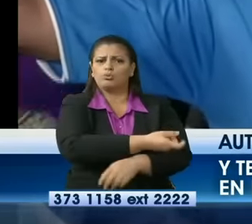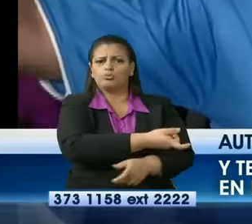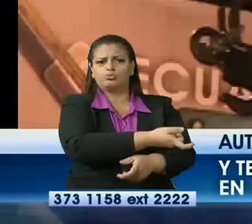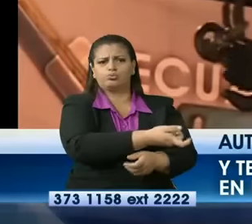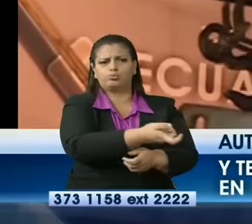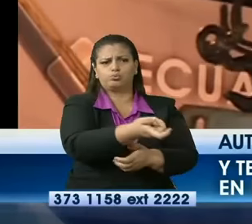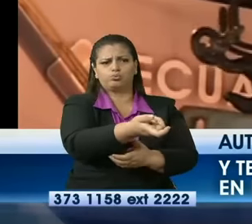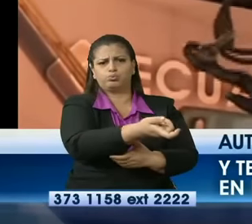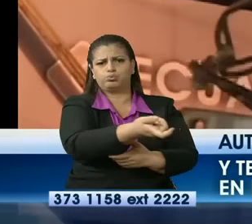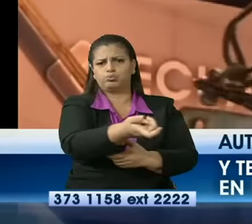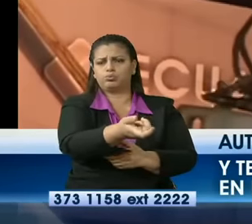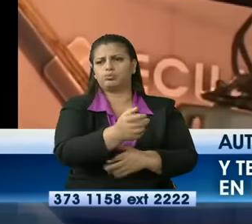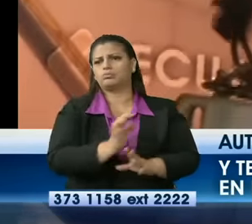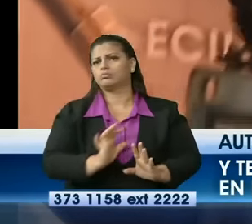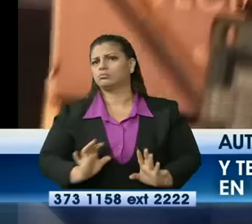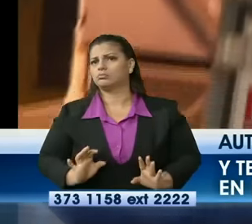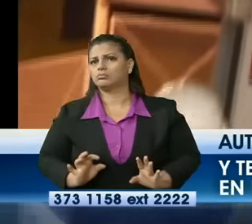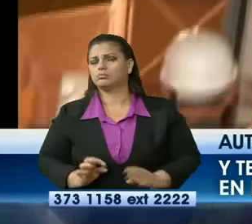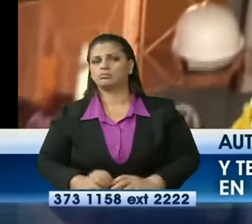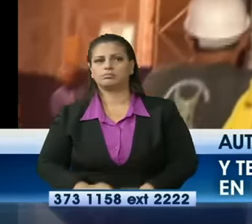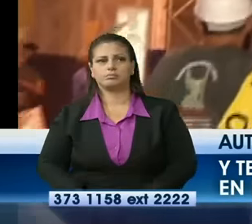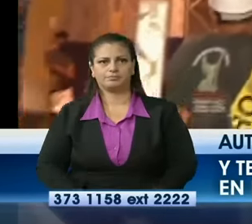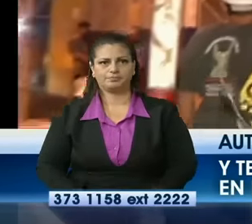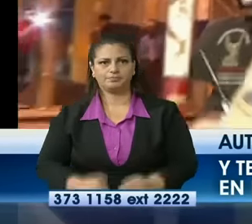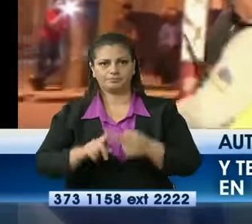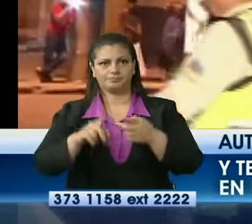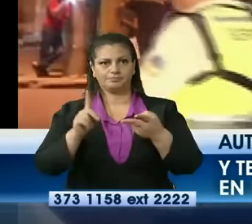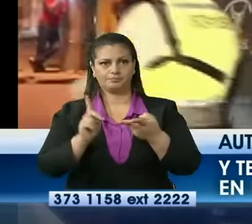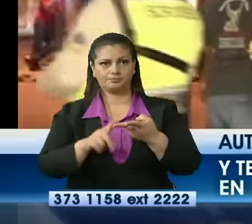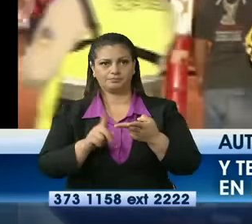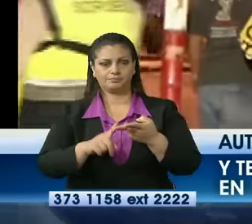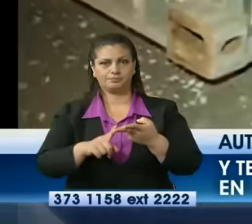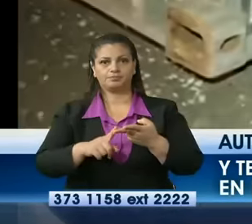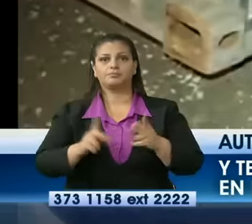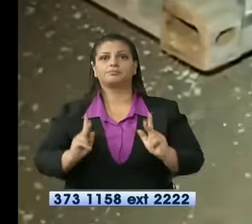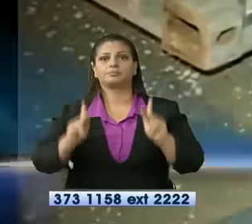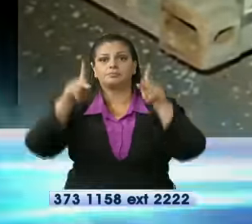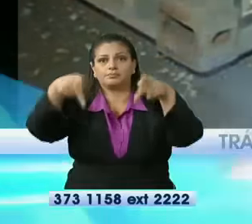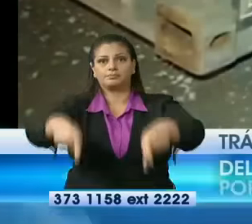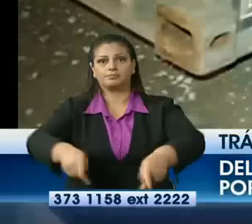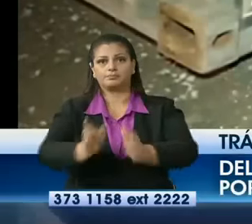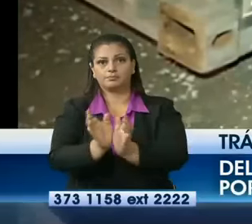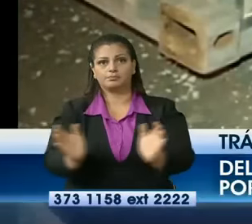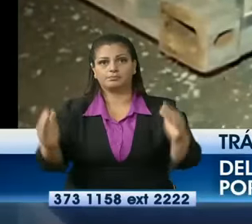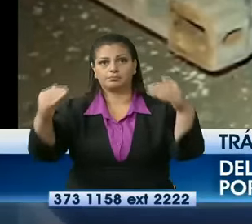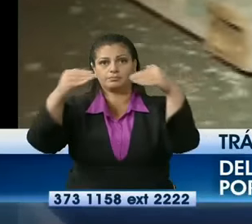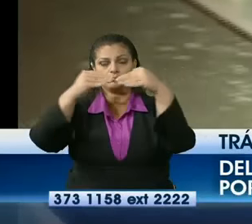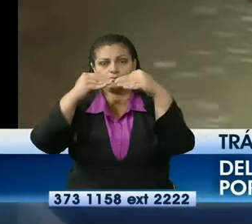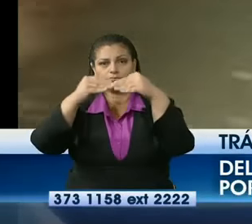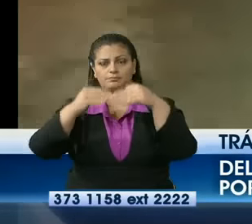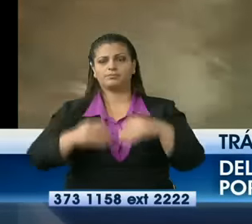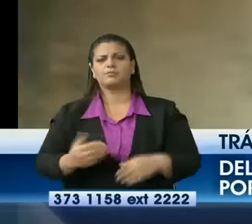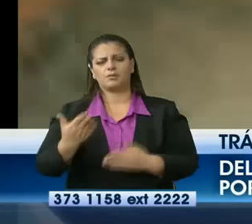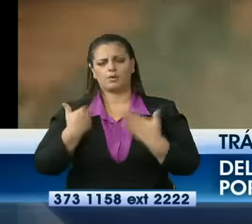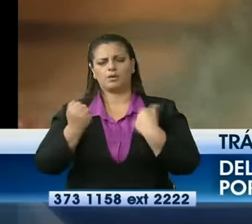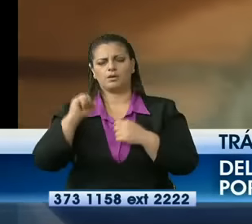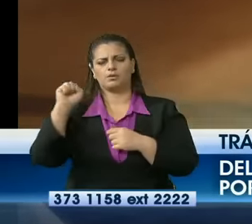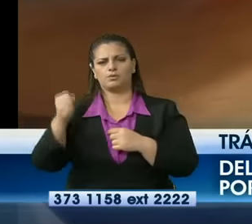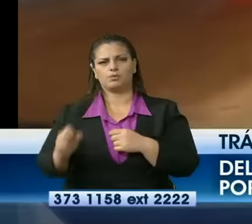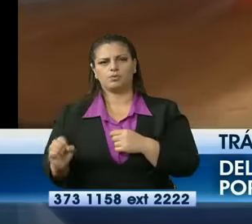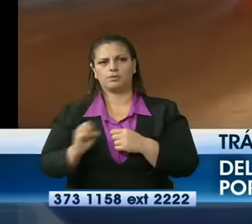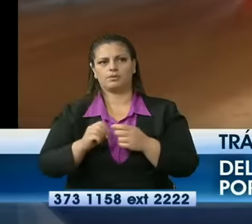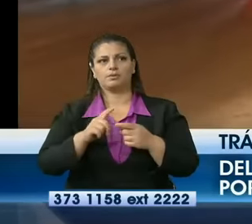izquierdo de la avenida se encontraba regando las plantas ubicadas sobre el parterre central. Ya pues el señor me dio un choque por alcance,